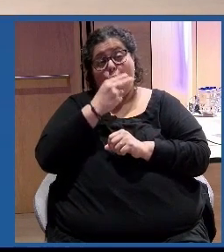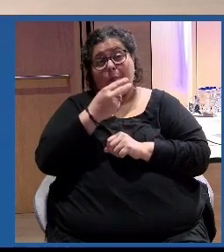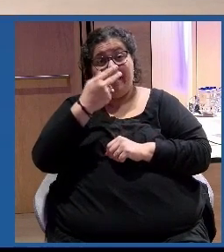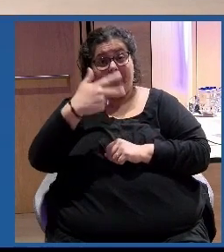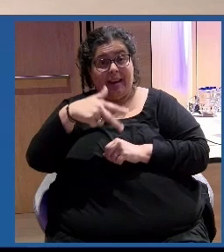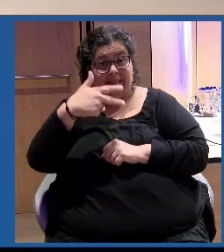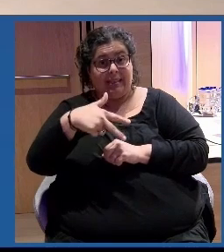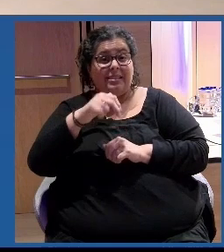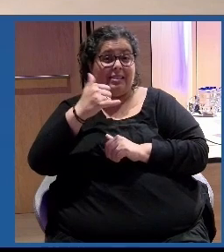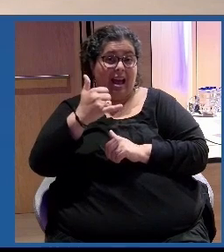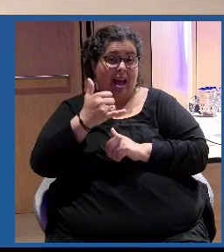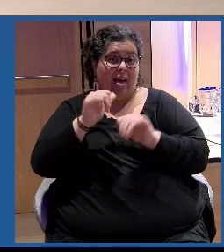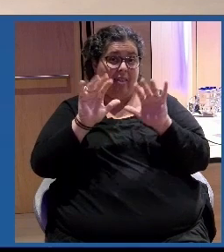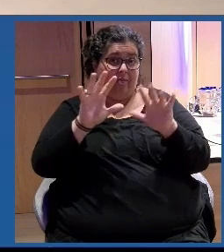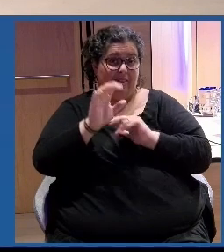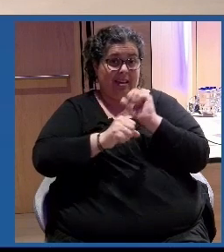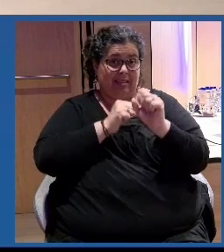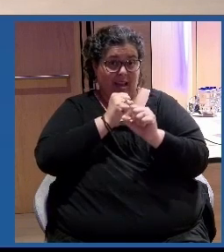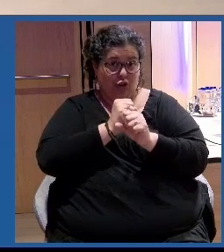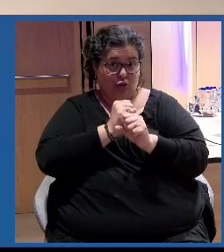estudios longitudinales.